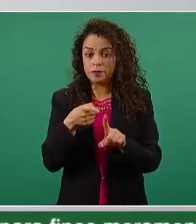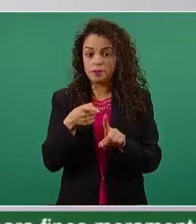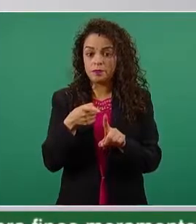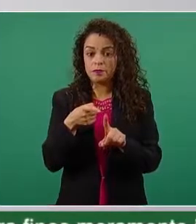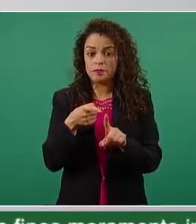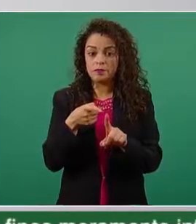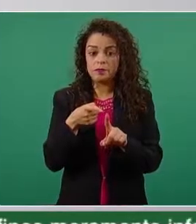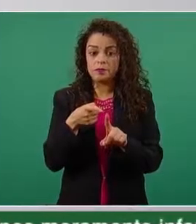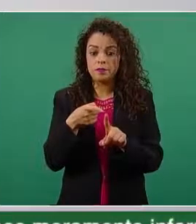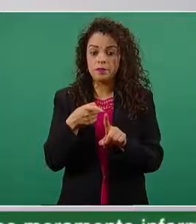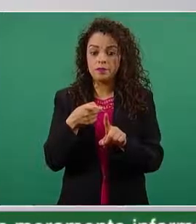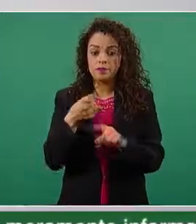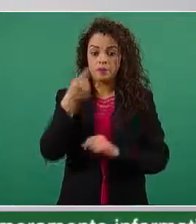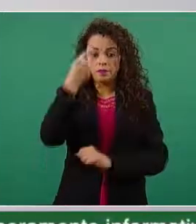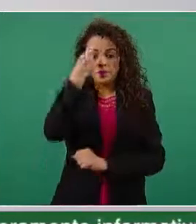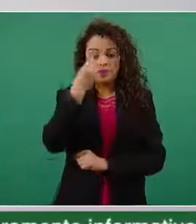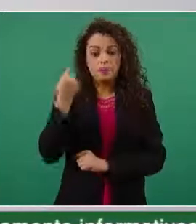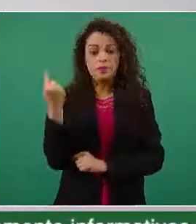para